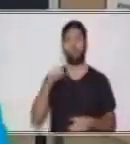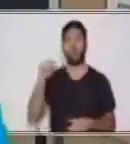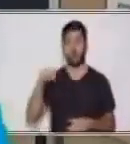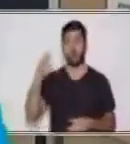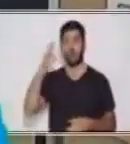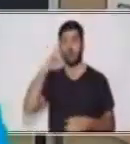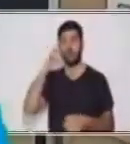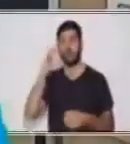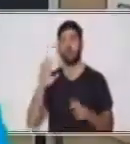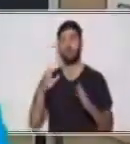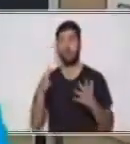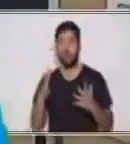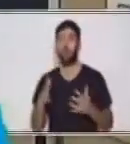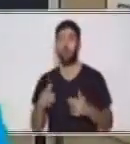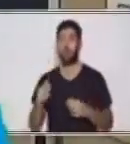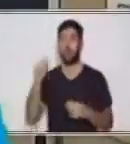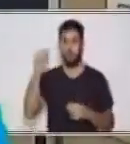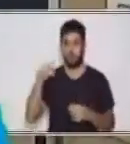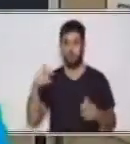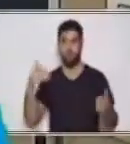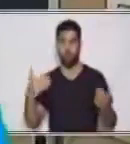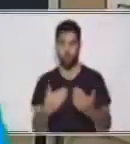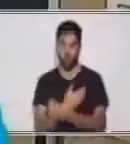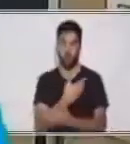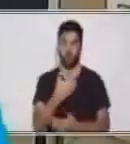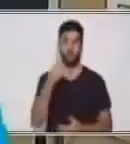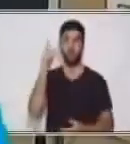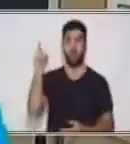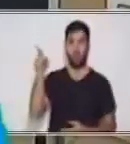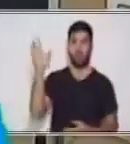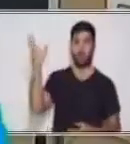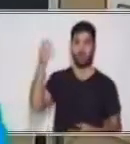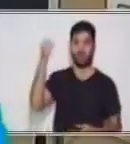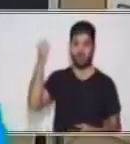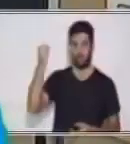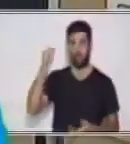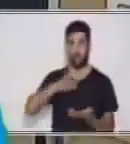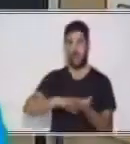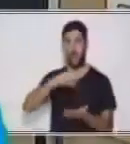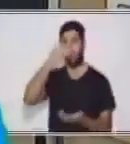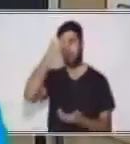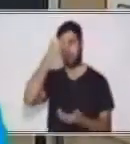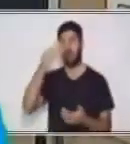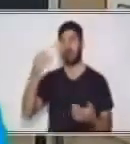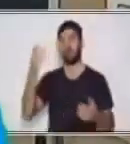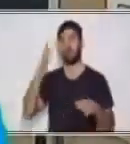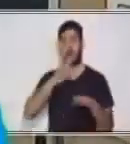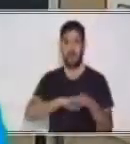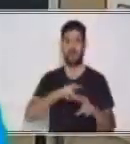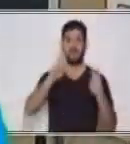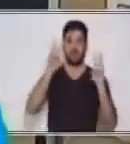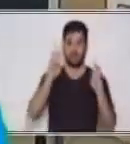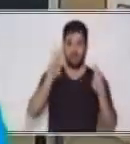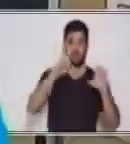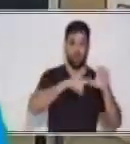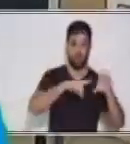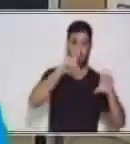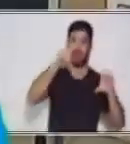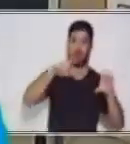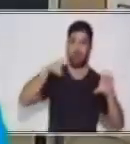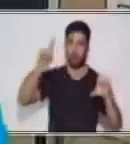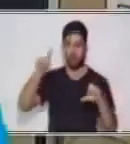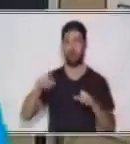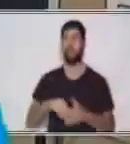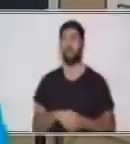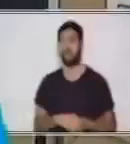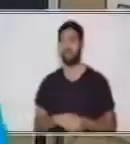entonces prepárate para un nuevo reto, que es aprender más sobre gráficas. ¿Cuál es la